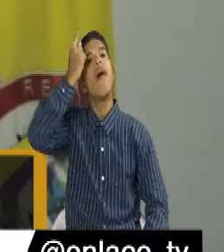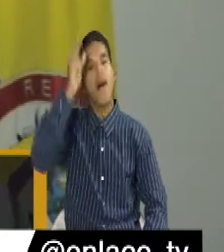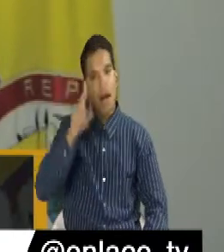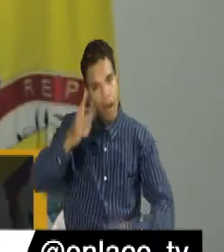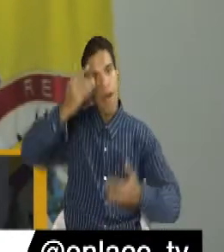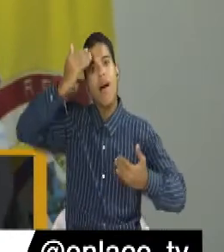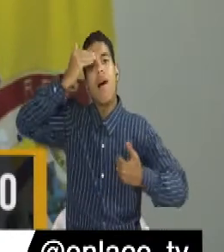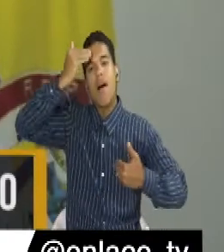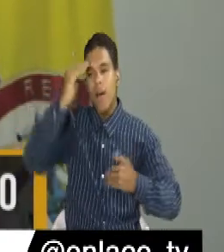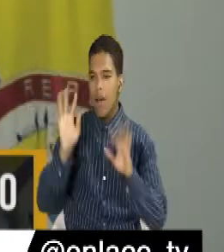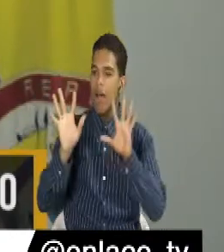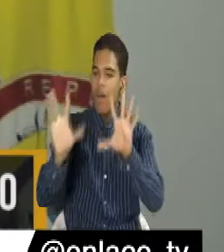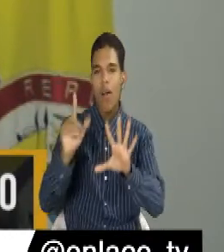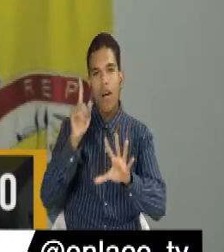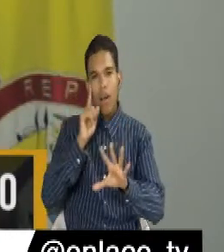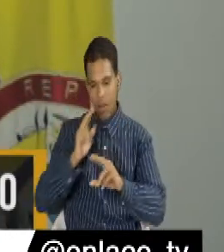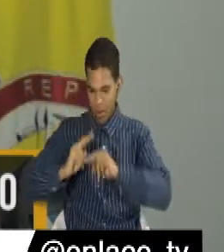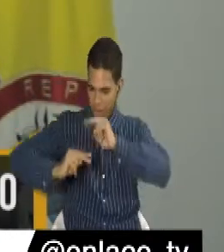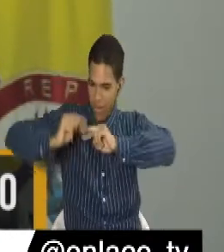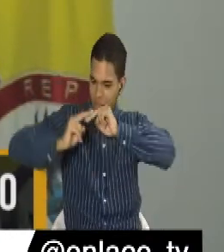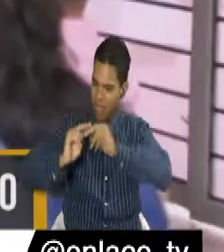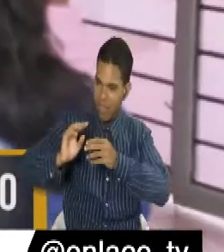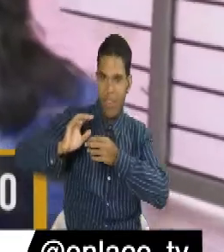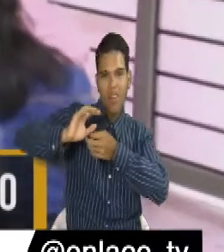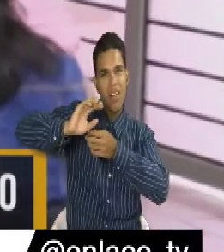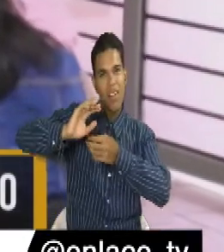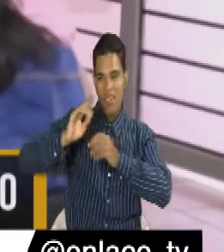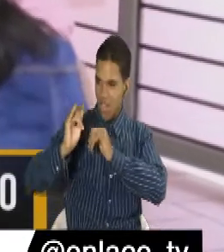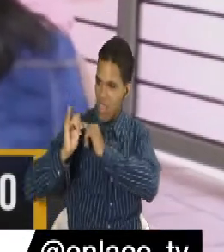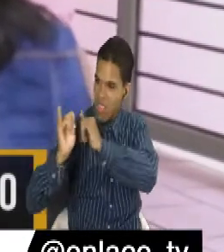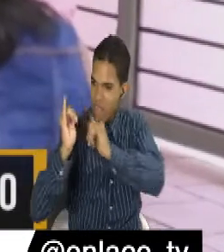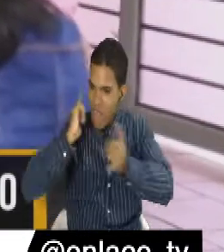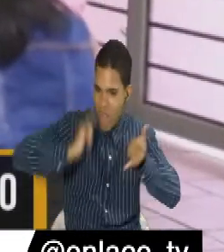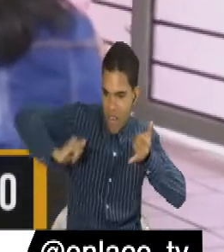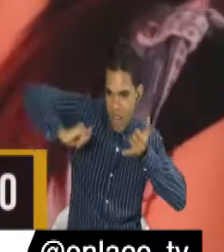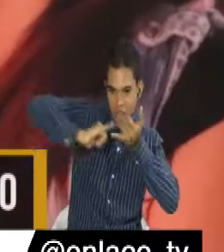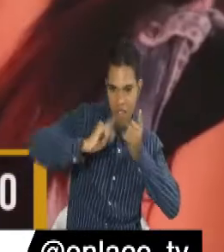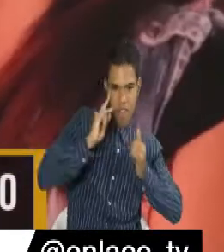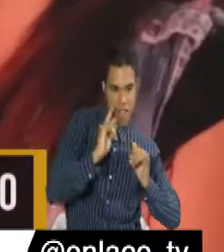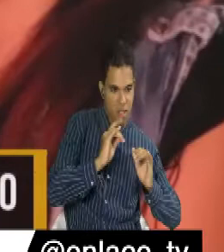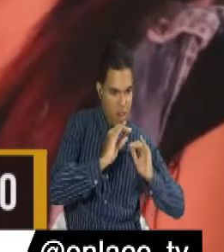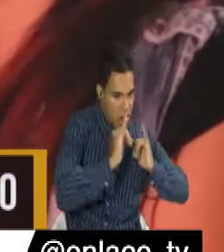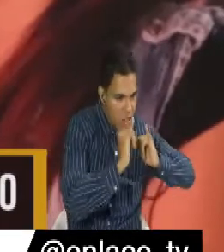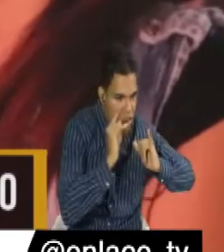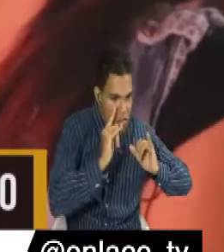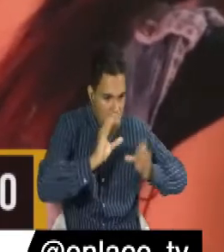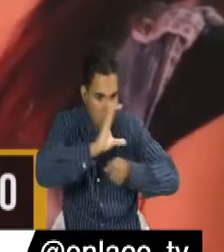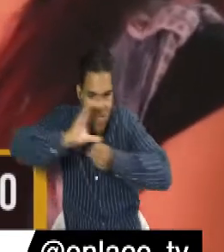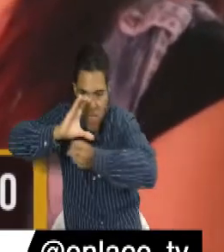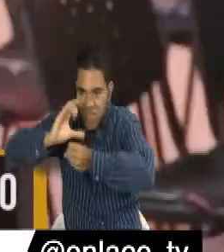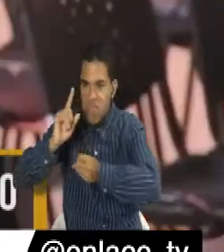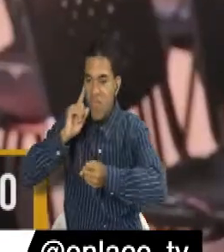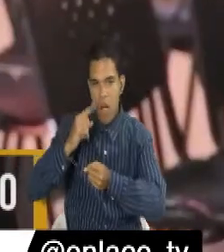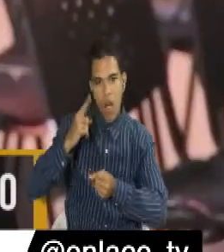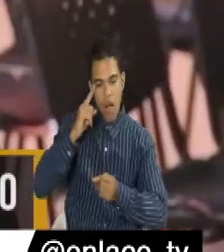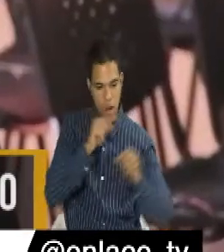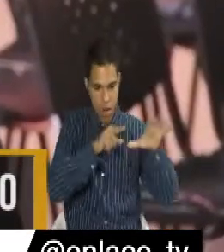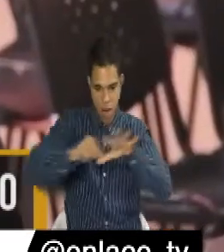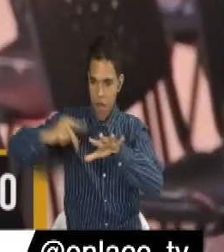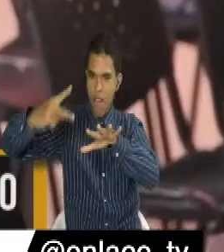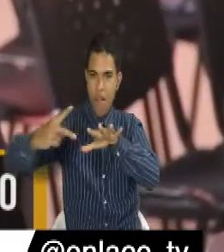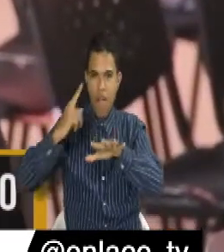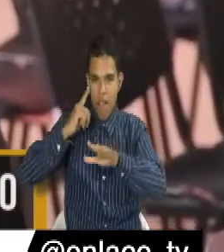en la construcción de ciudadanía y la construcción de identidad, ha considerado oportuno en este segundo semestre adelantar todo un proceso